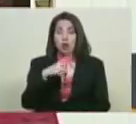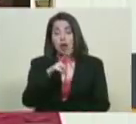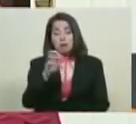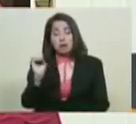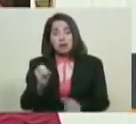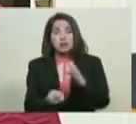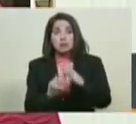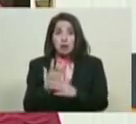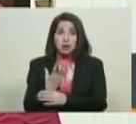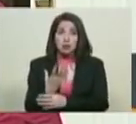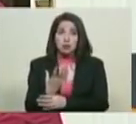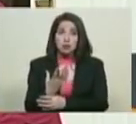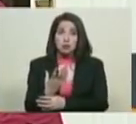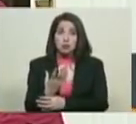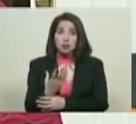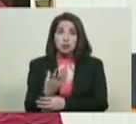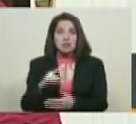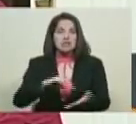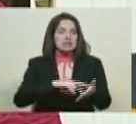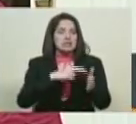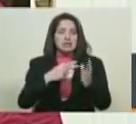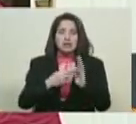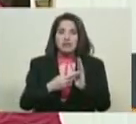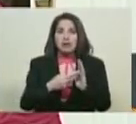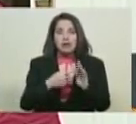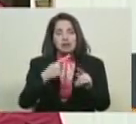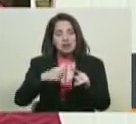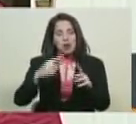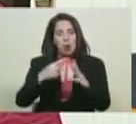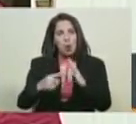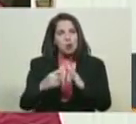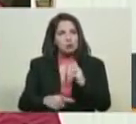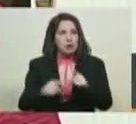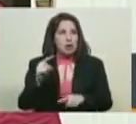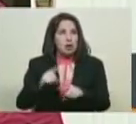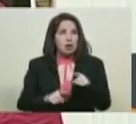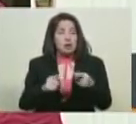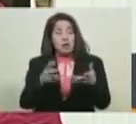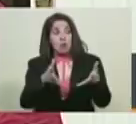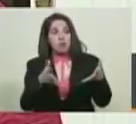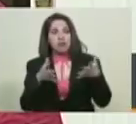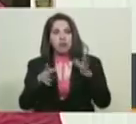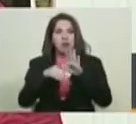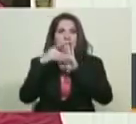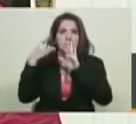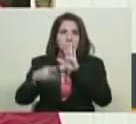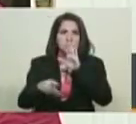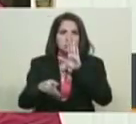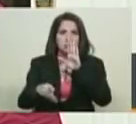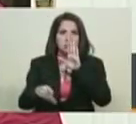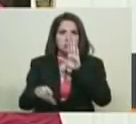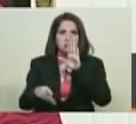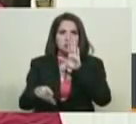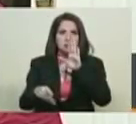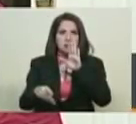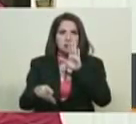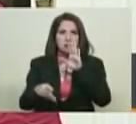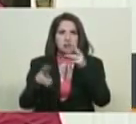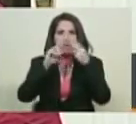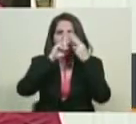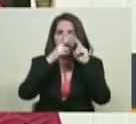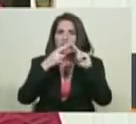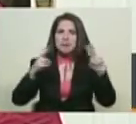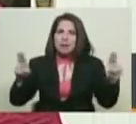mayo significa, entre otras cosas, el triunfo del derecho a la paz en Colombia, porque mientras